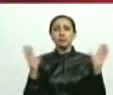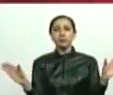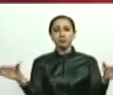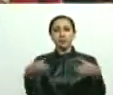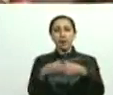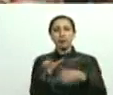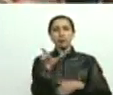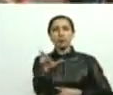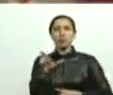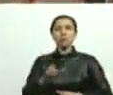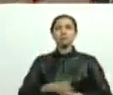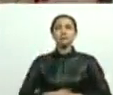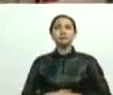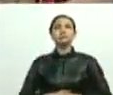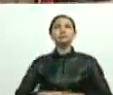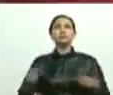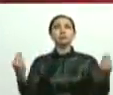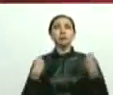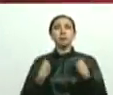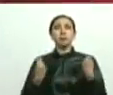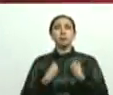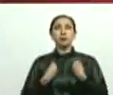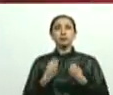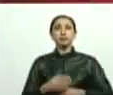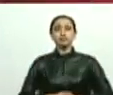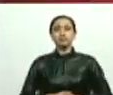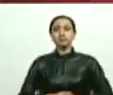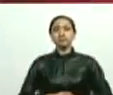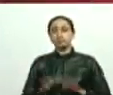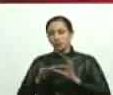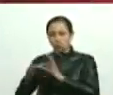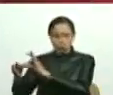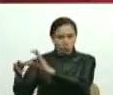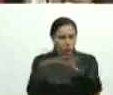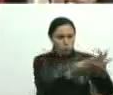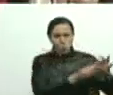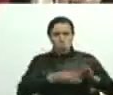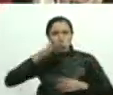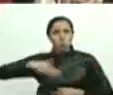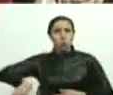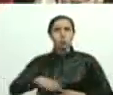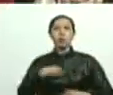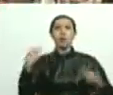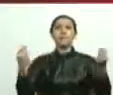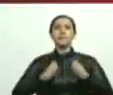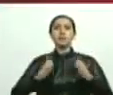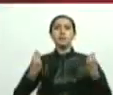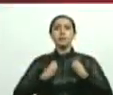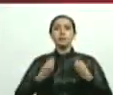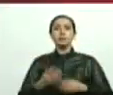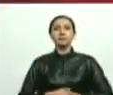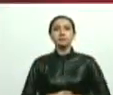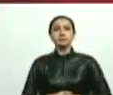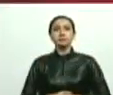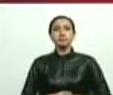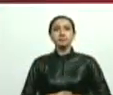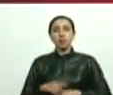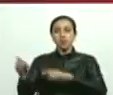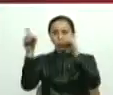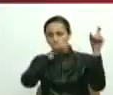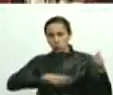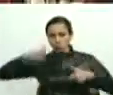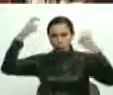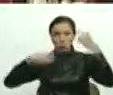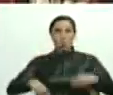Unido de Venezuela! ¡Viva! ¡Que viva la unión del pueblo de Venezuela! ¡Viva! ¡Que viva el legado de nuestro